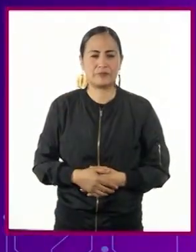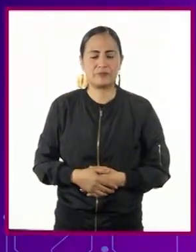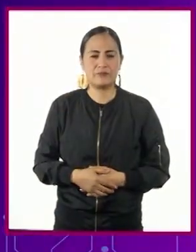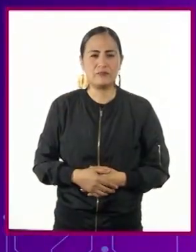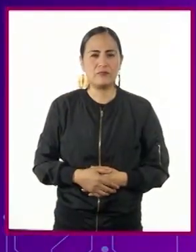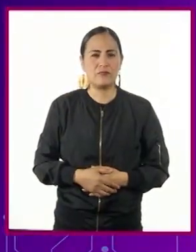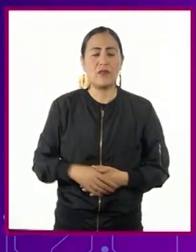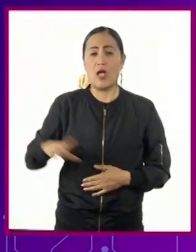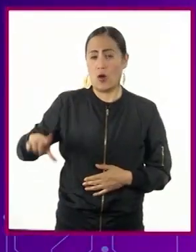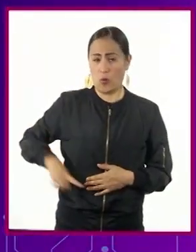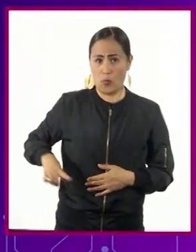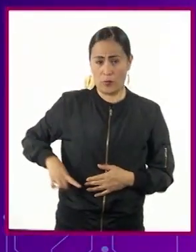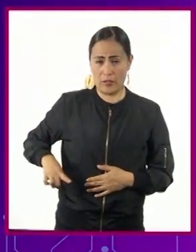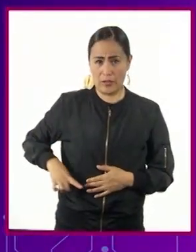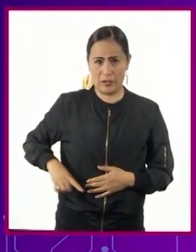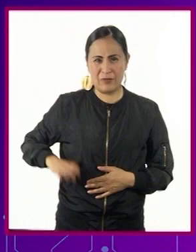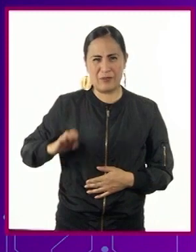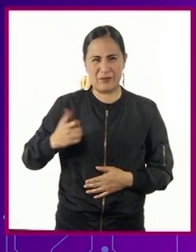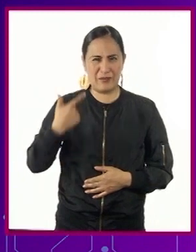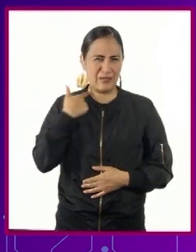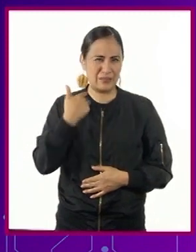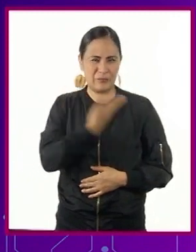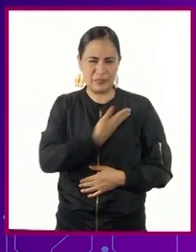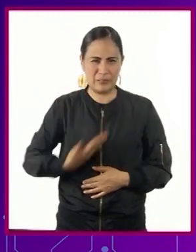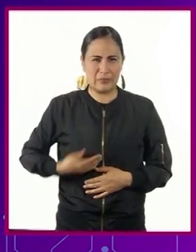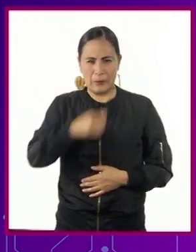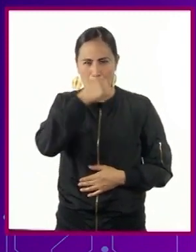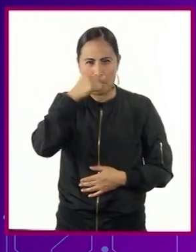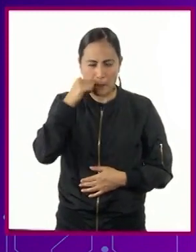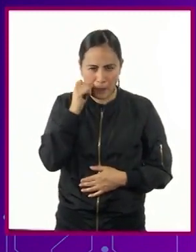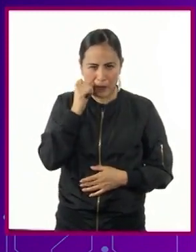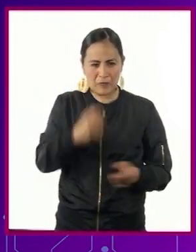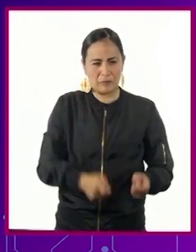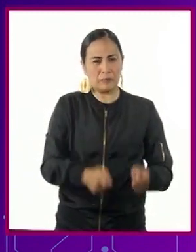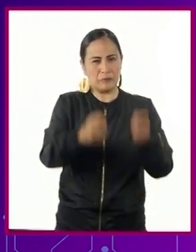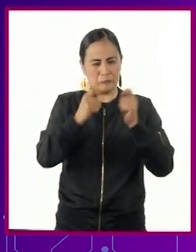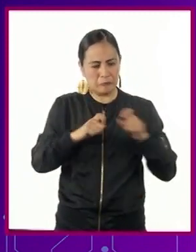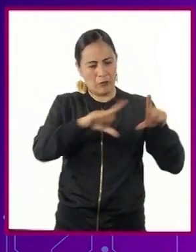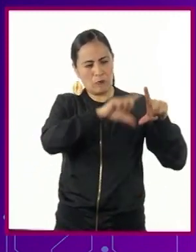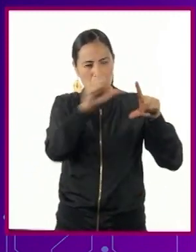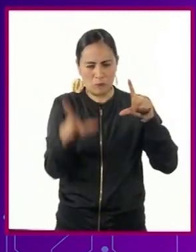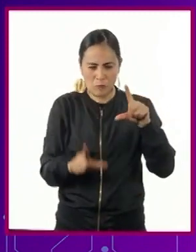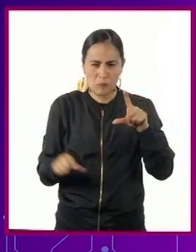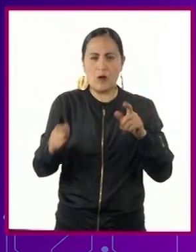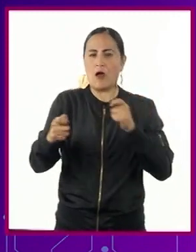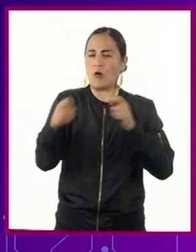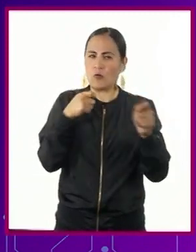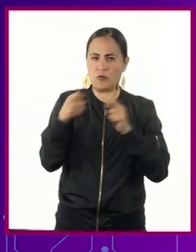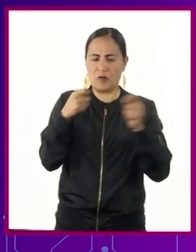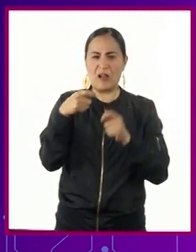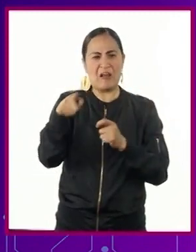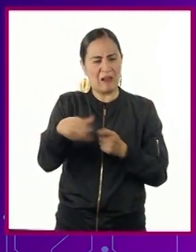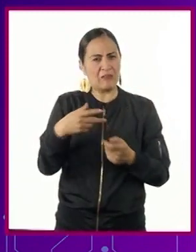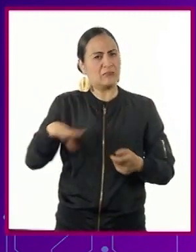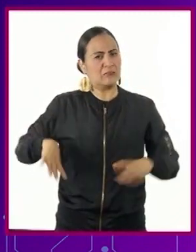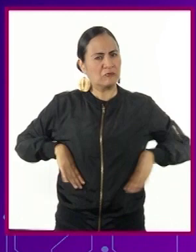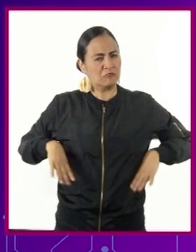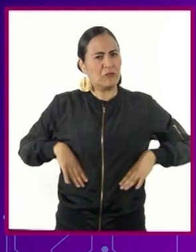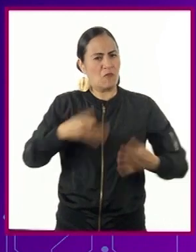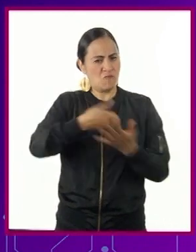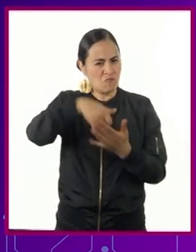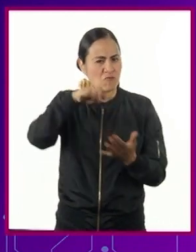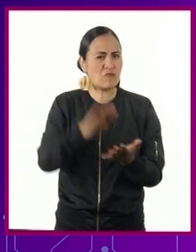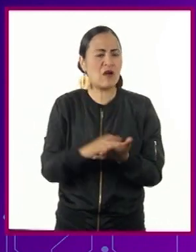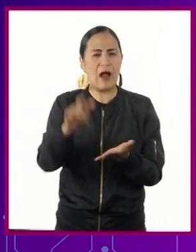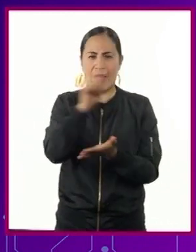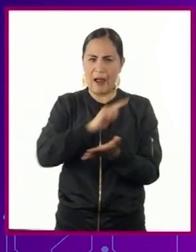el gobierno de Benito Juárez asumió la legitimidad del gobierno republicano y en un acto de valor y entereza promulgó las leyes de